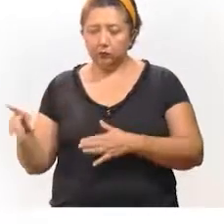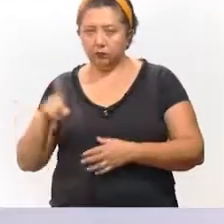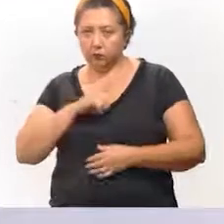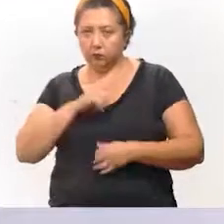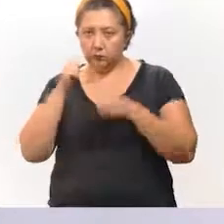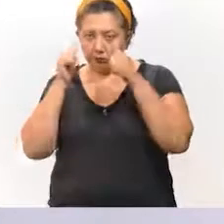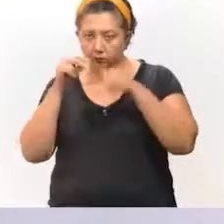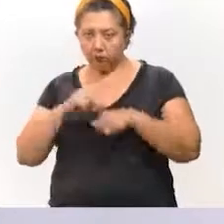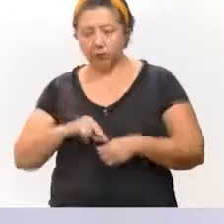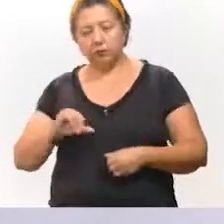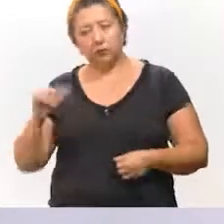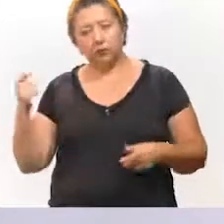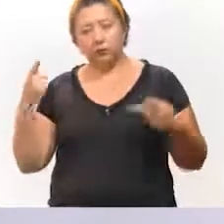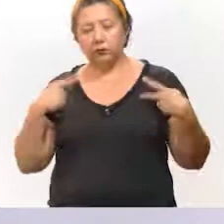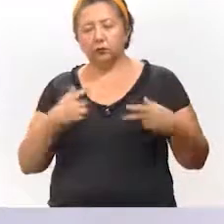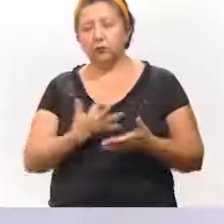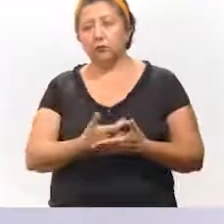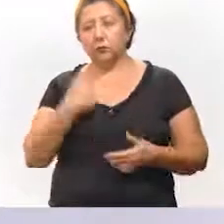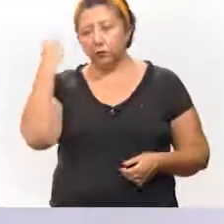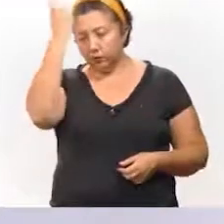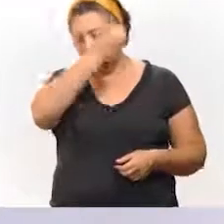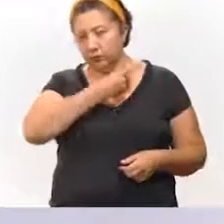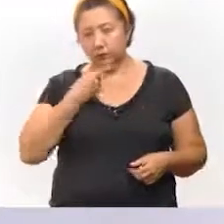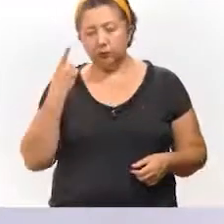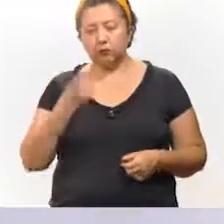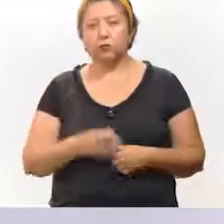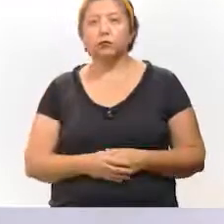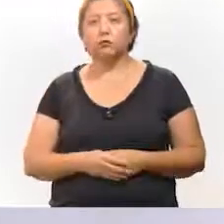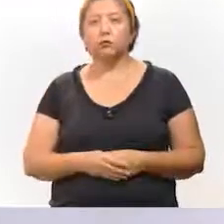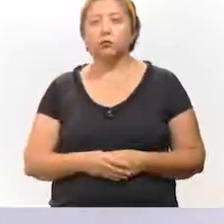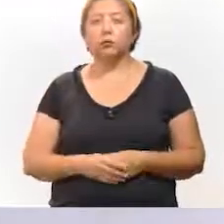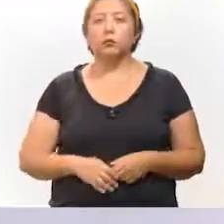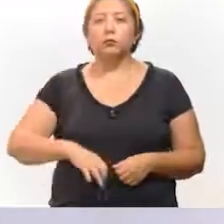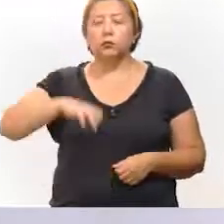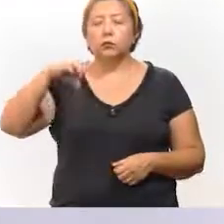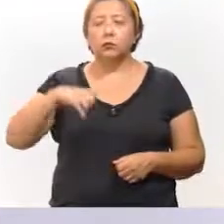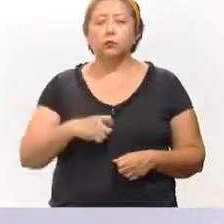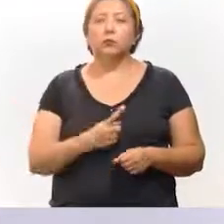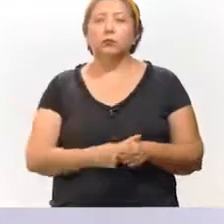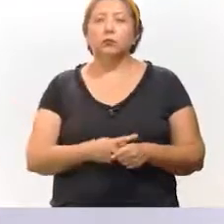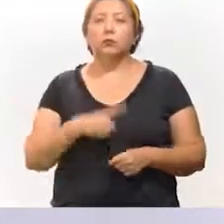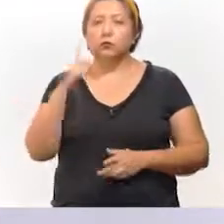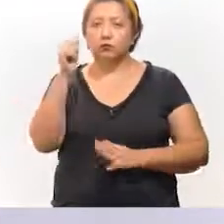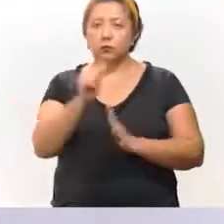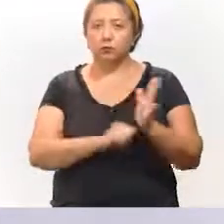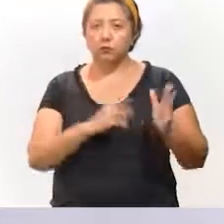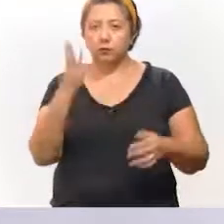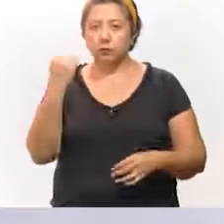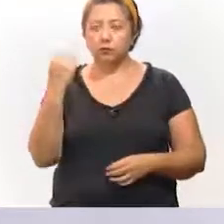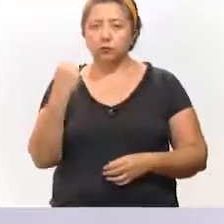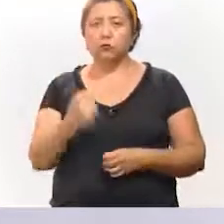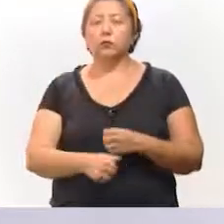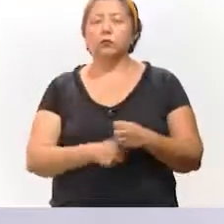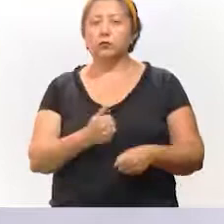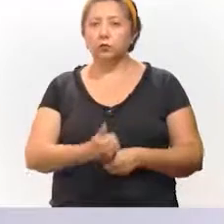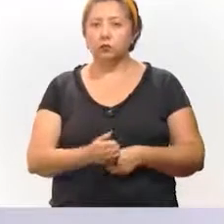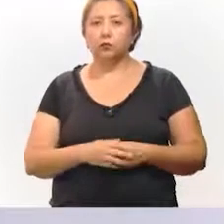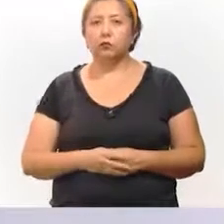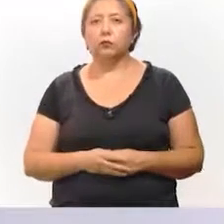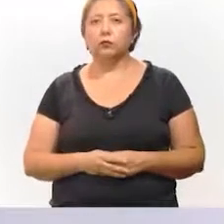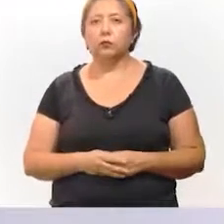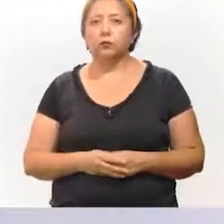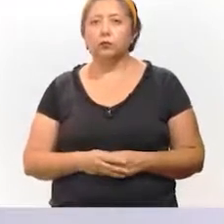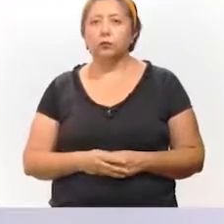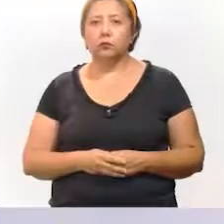total. Hay otros pacientes a la espera de diagnóstico. El rango de edad de los casos es de 1 mes a 99